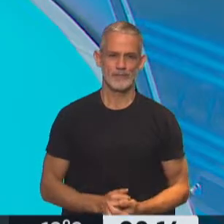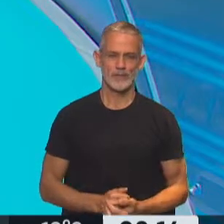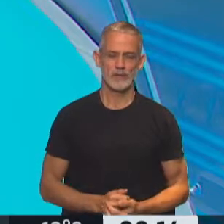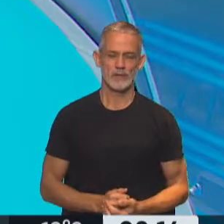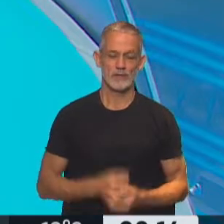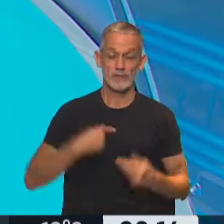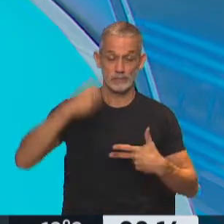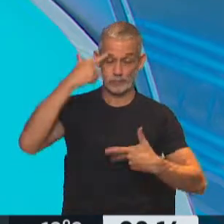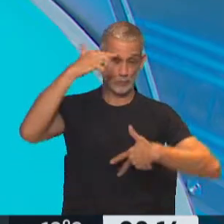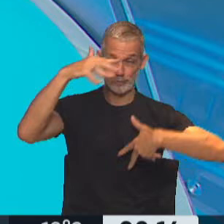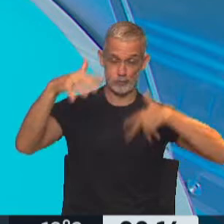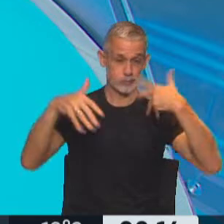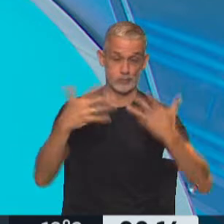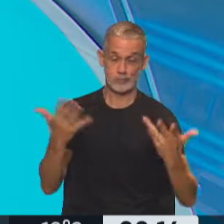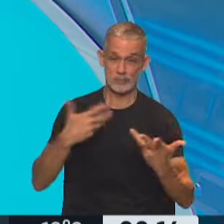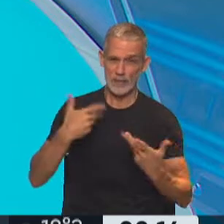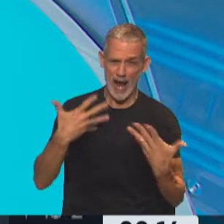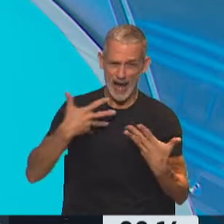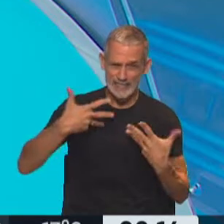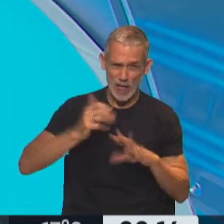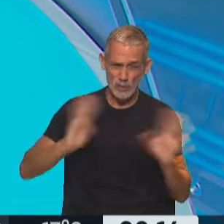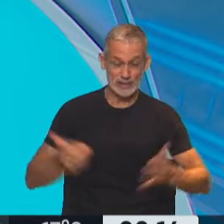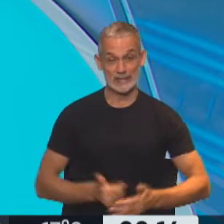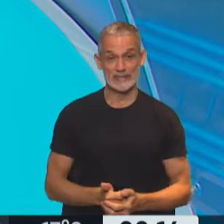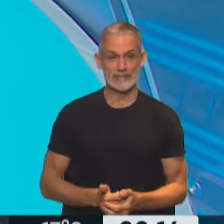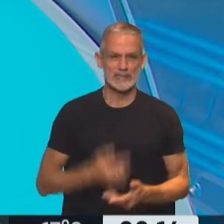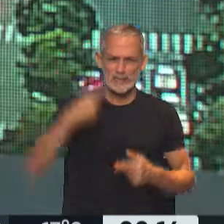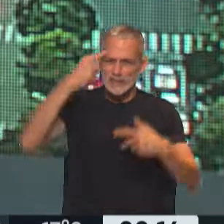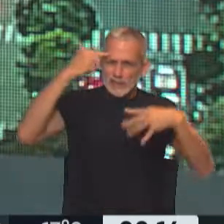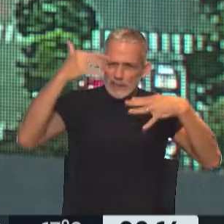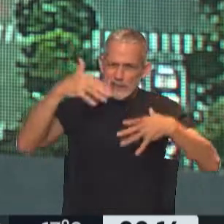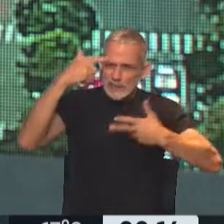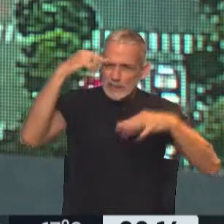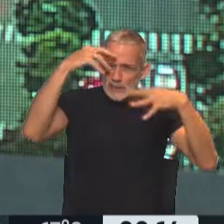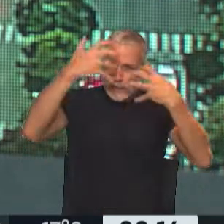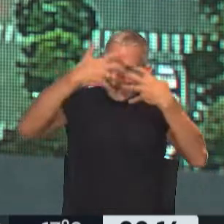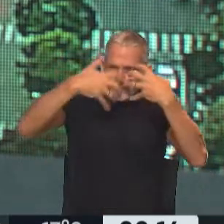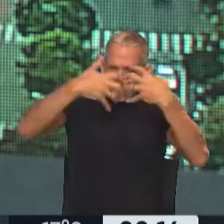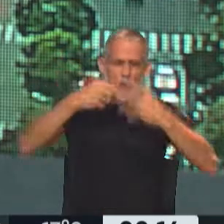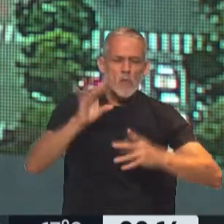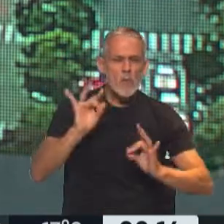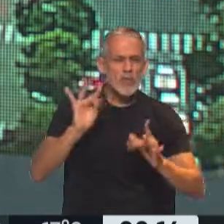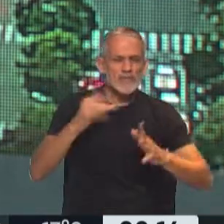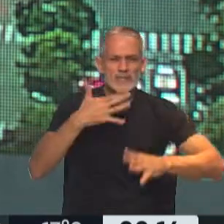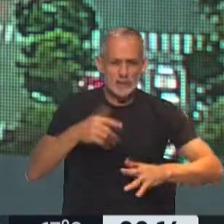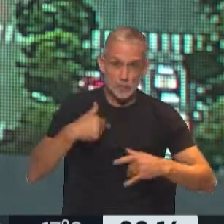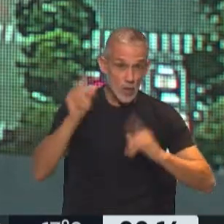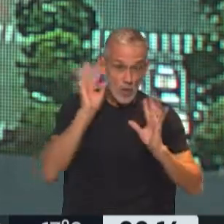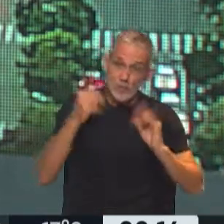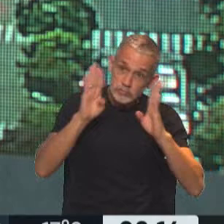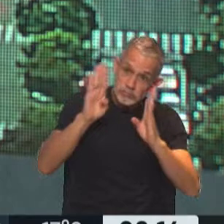estresé. Me estresé. Bueno, lo vemos en la próxima. Pero yo trato de entenderte, ¿no? Te escuché muy